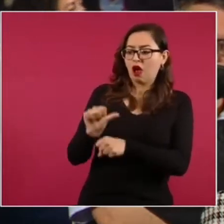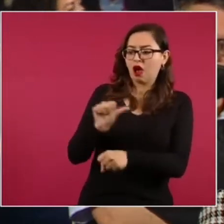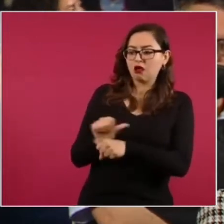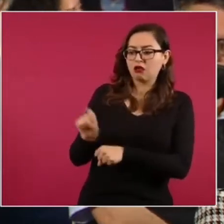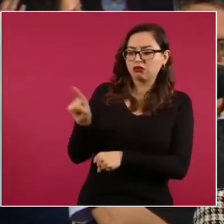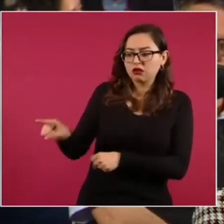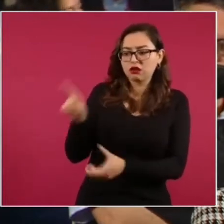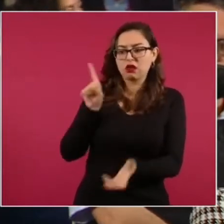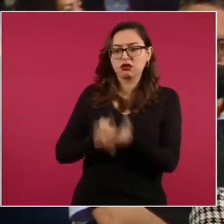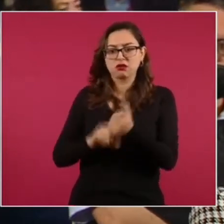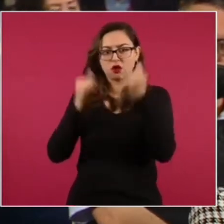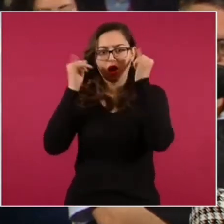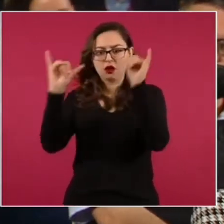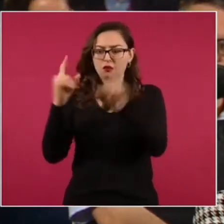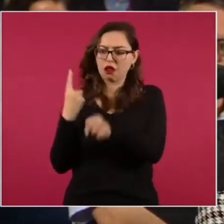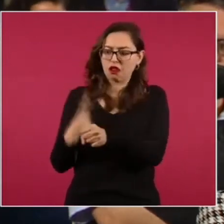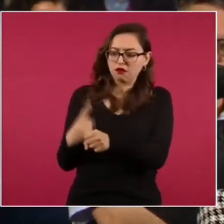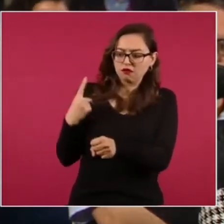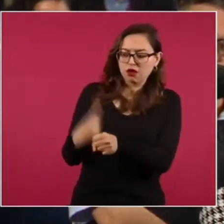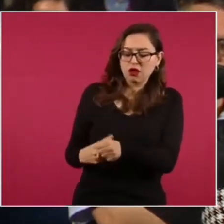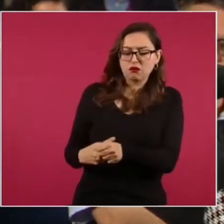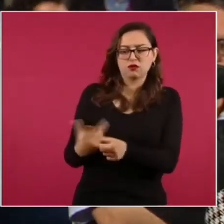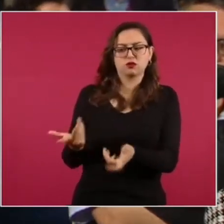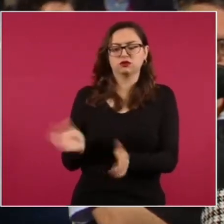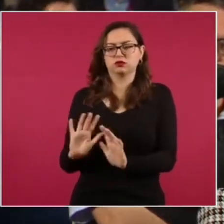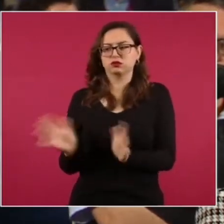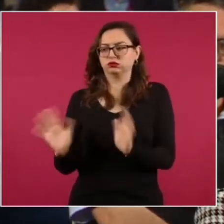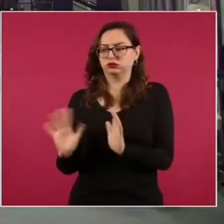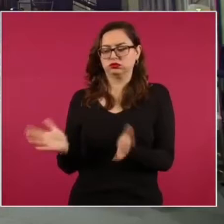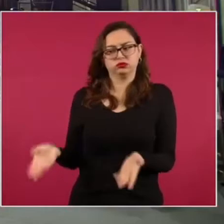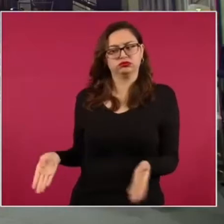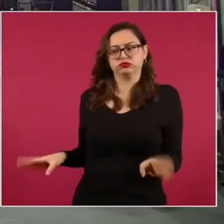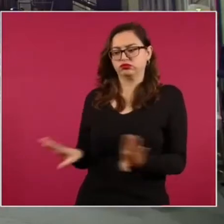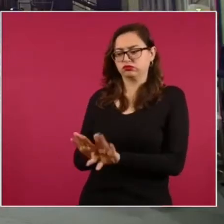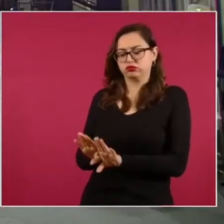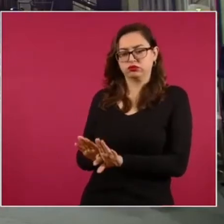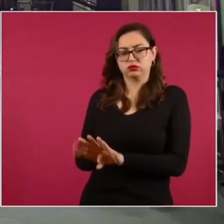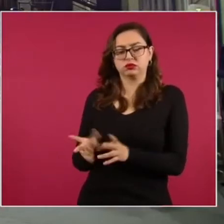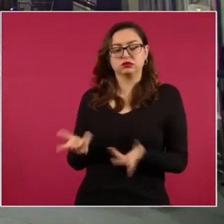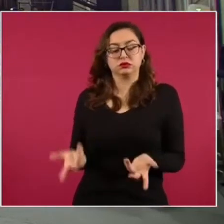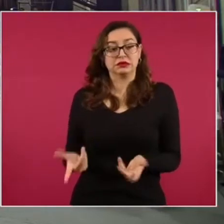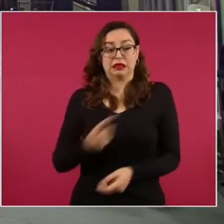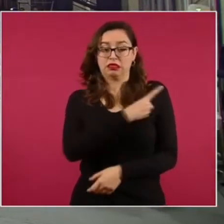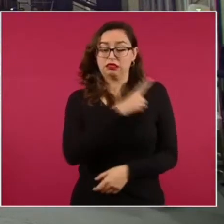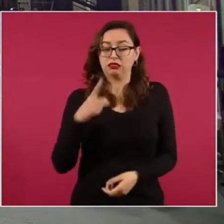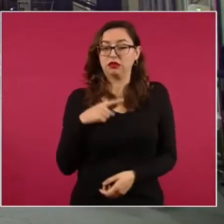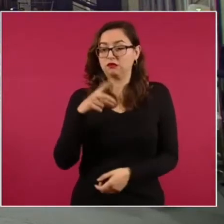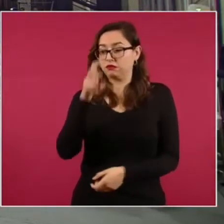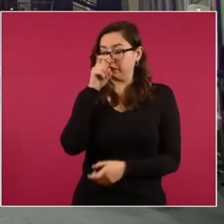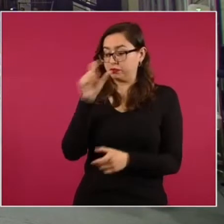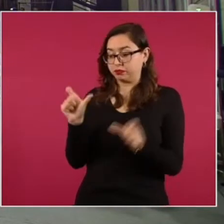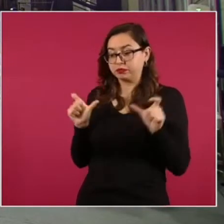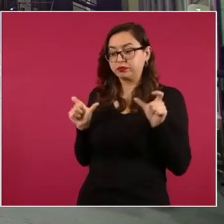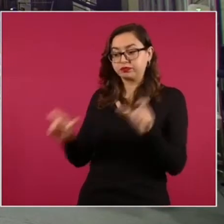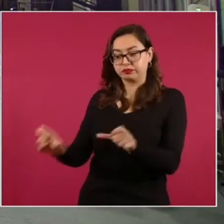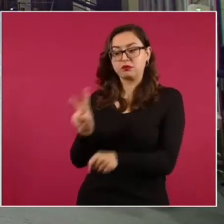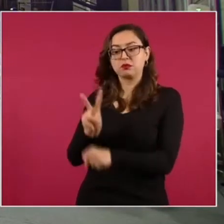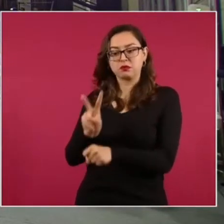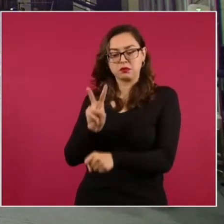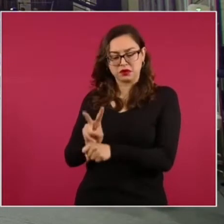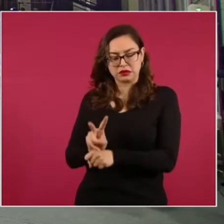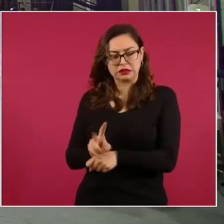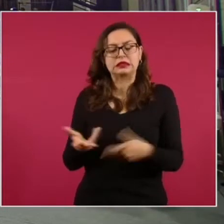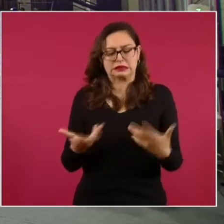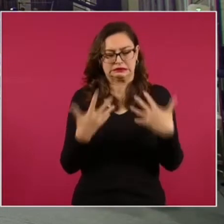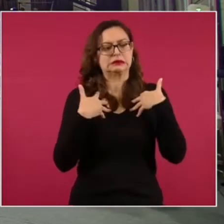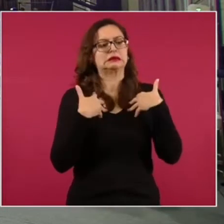aftosa. Ellos están pidiendo que se mantengan controles firmes, no están en contra de la lucha